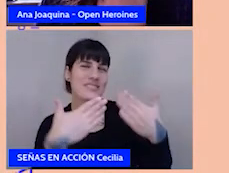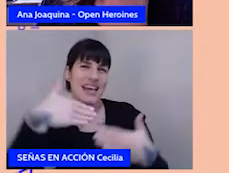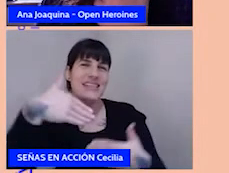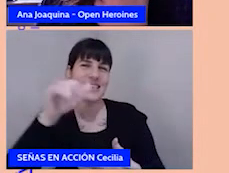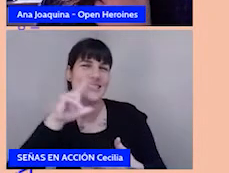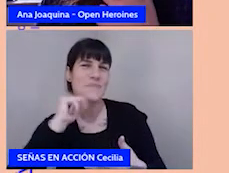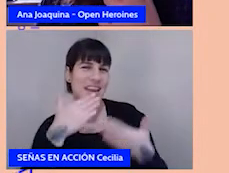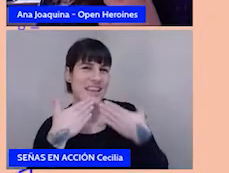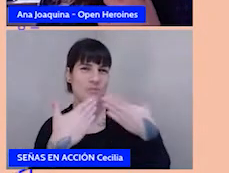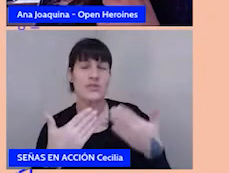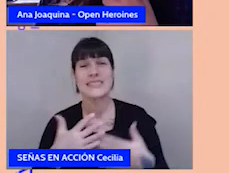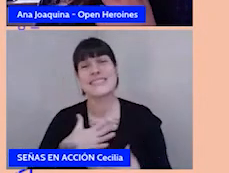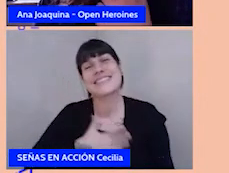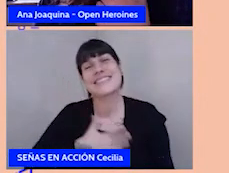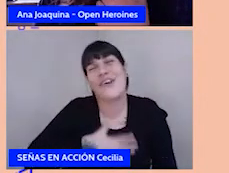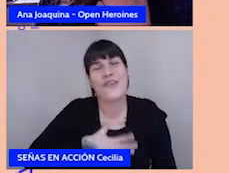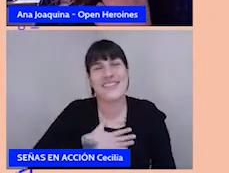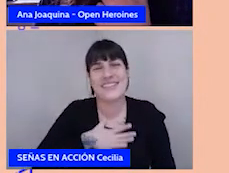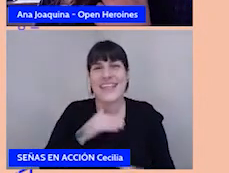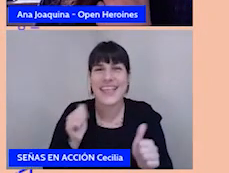con todas y todos ustedes.